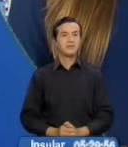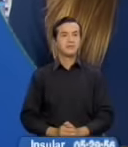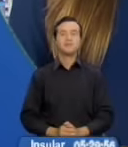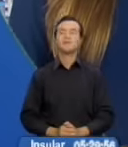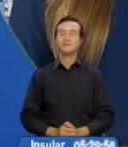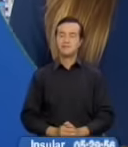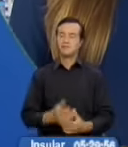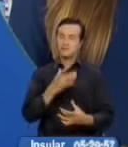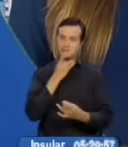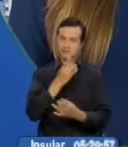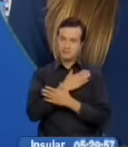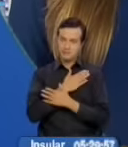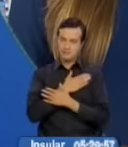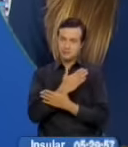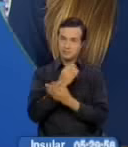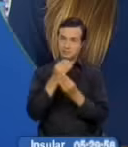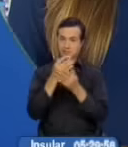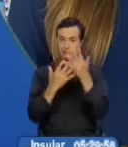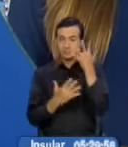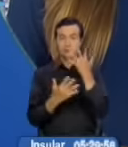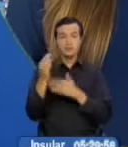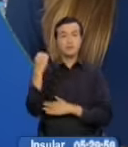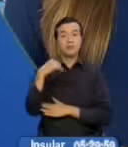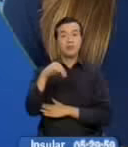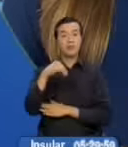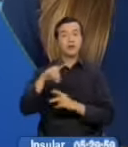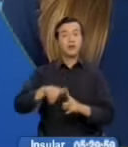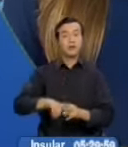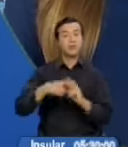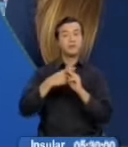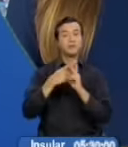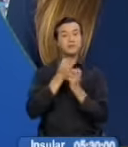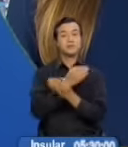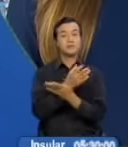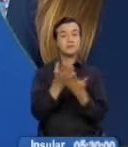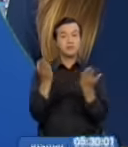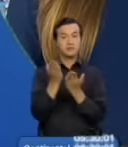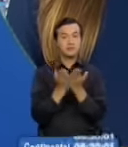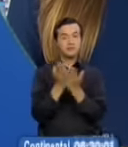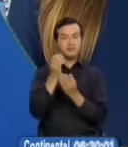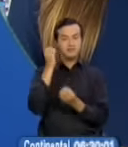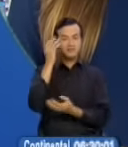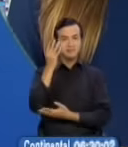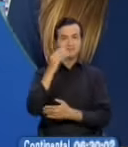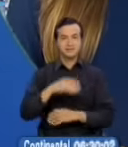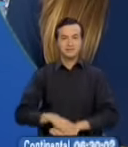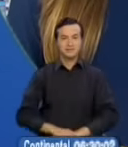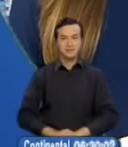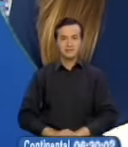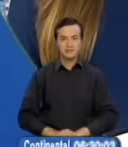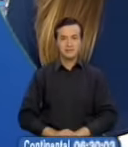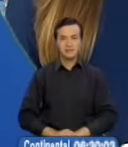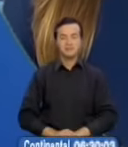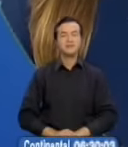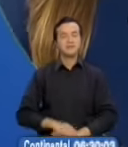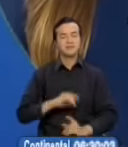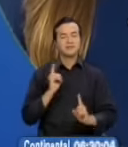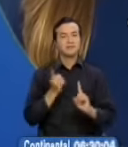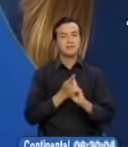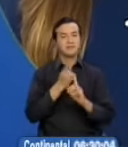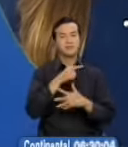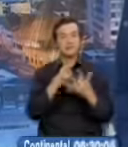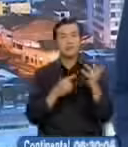Vanessa, es un gusto saludarte. Mucha información en este miércoles. Arrancamos de inmediato este servicio informativo. Van. Vamos a revisar entonces lo que pasó